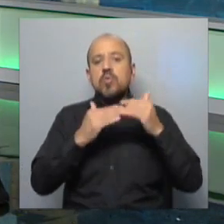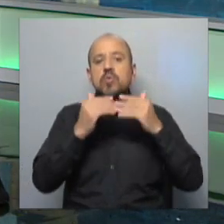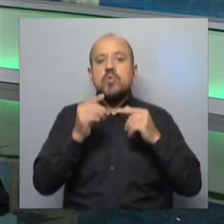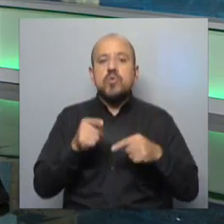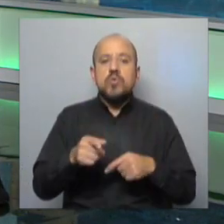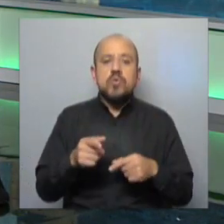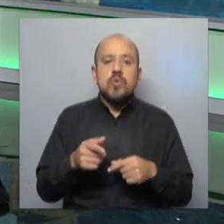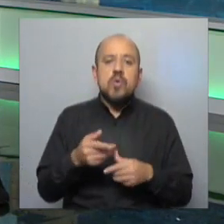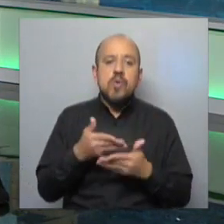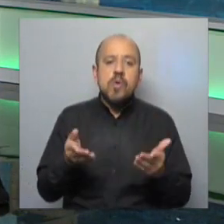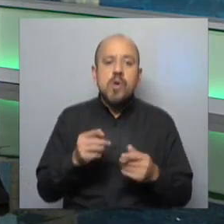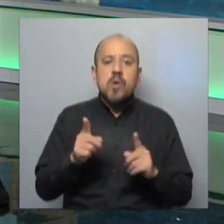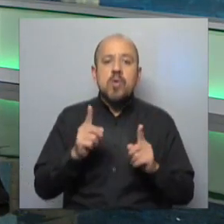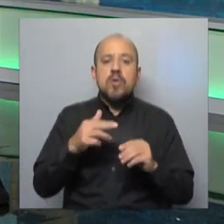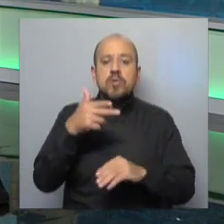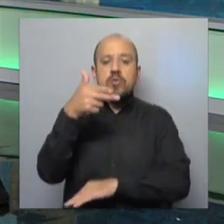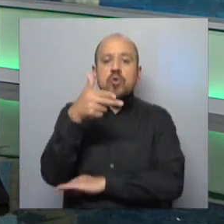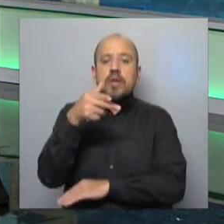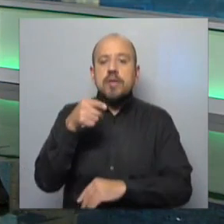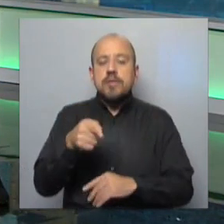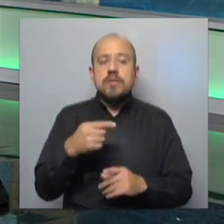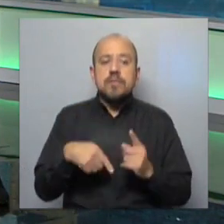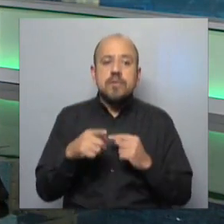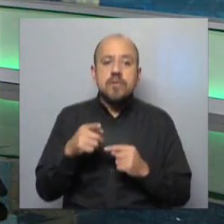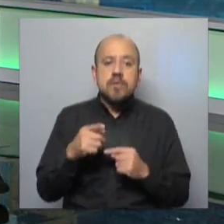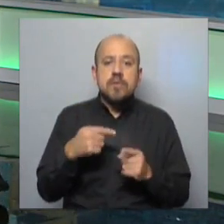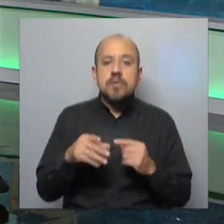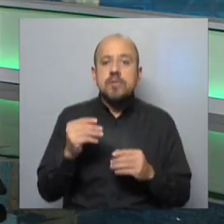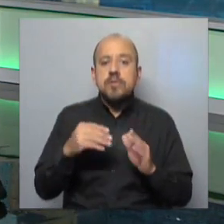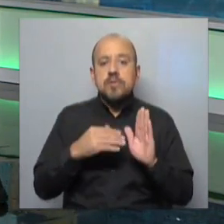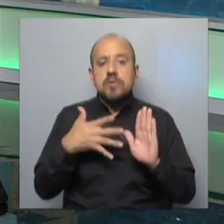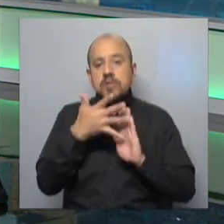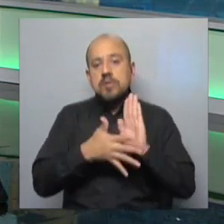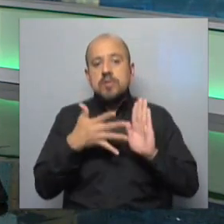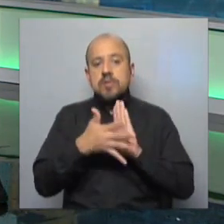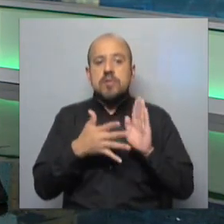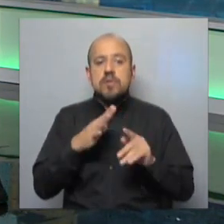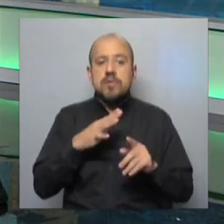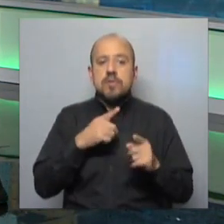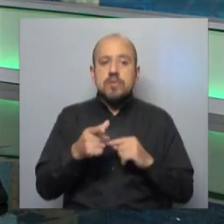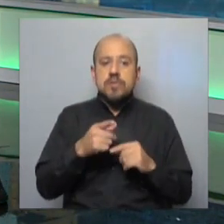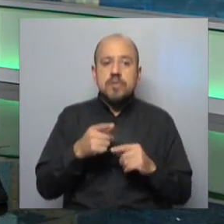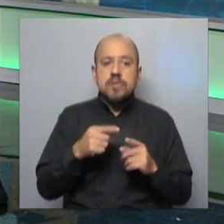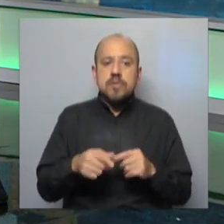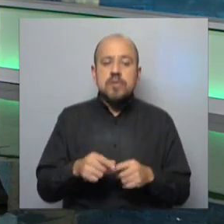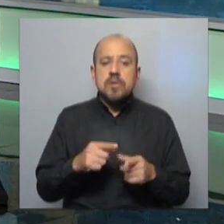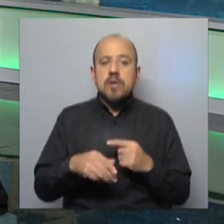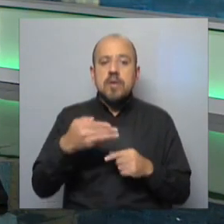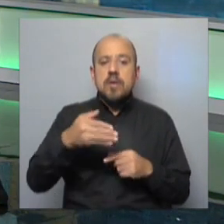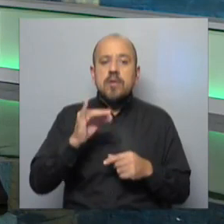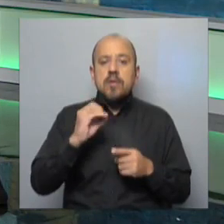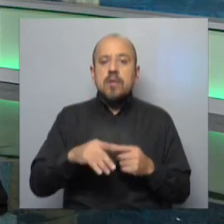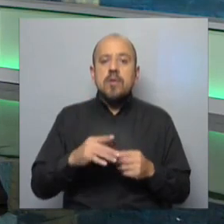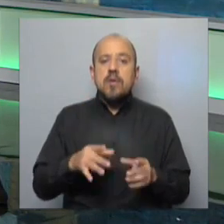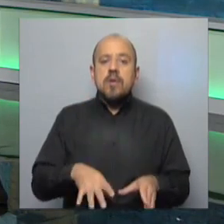con algunos hoteles costeros de alguna manera pero en todo el territorio estas mega construcciones que afectan a la biodiversidad y la